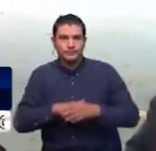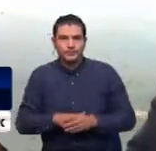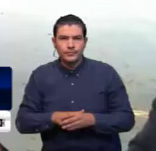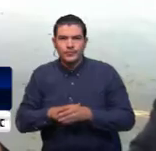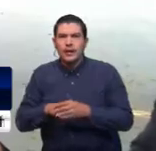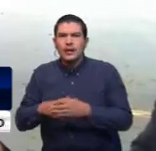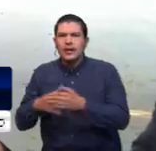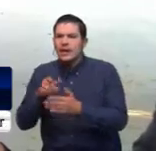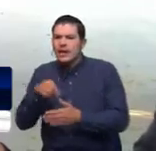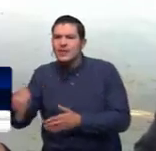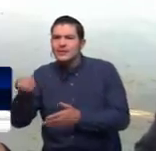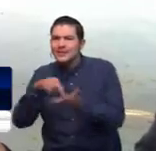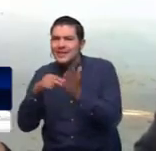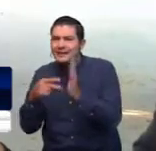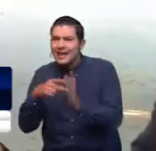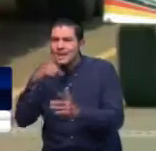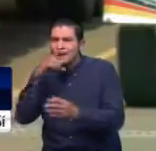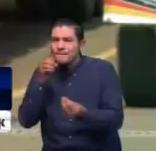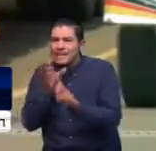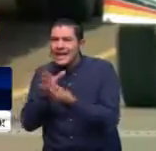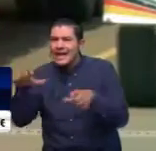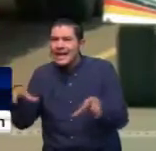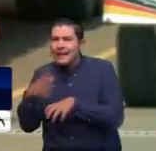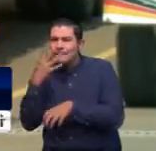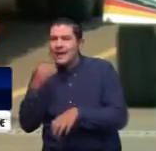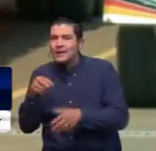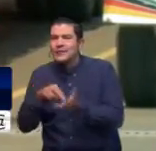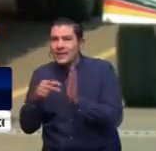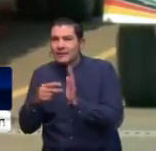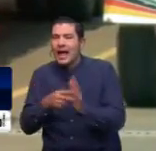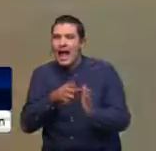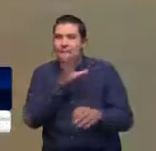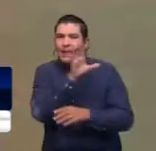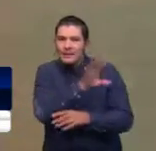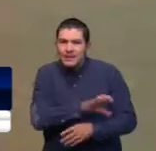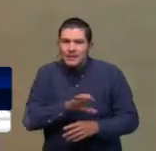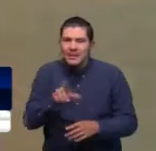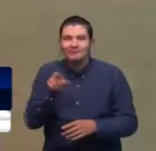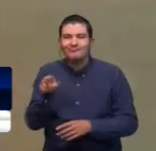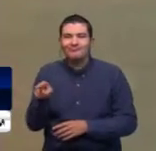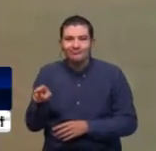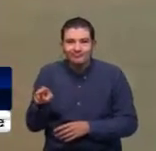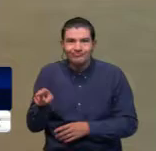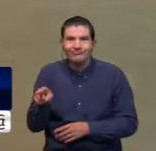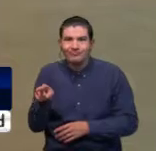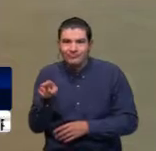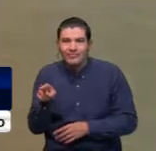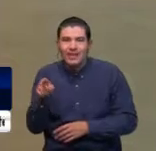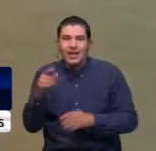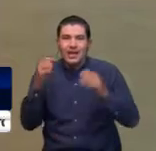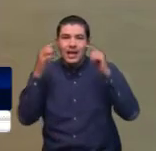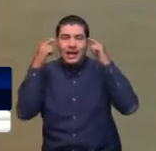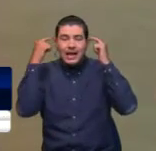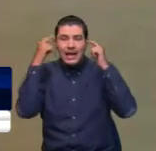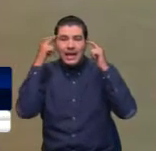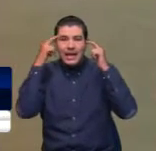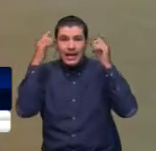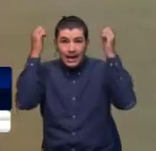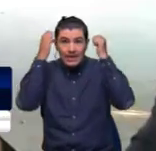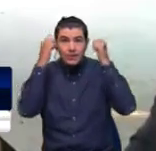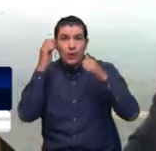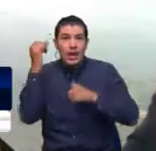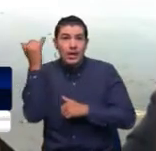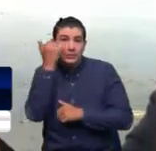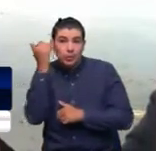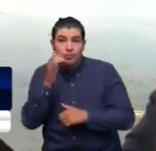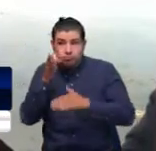los países de las Naciones Unidas para que pueda haber una intervención, bien sea por los cascos azules o tratar de hacer una intermediación con